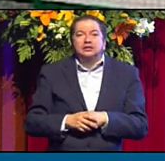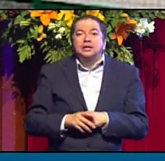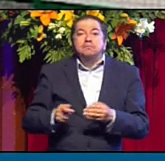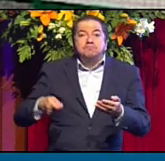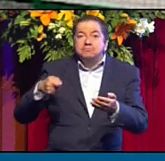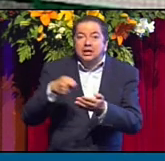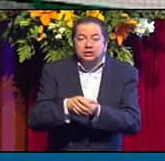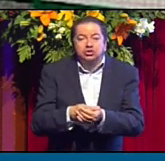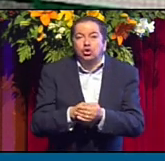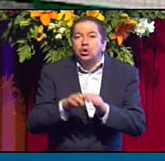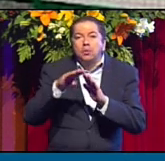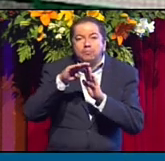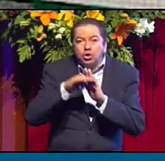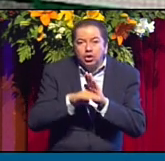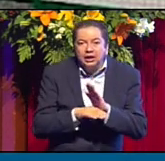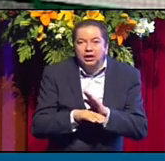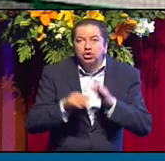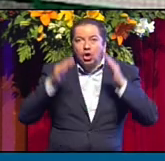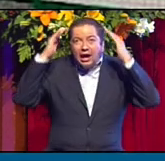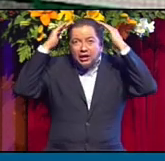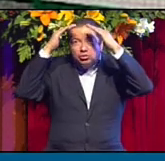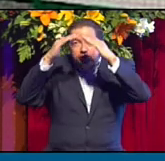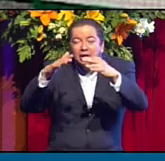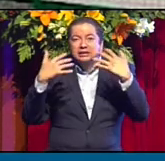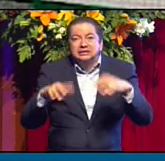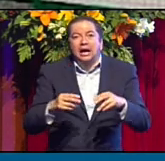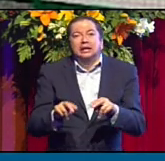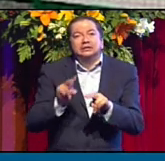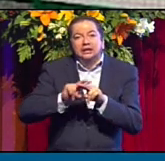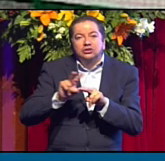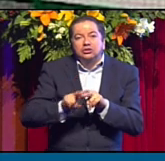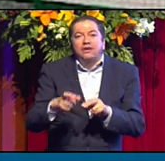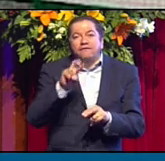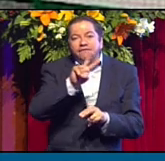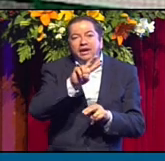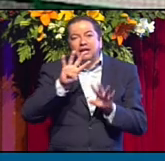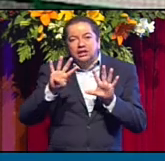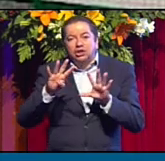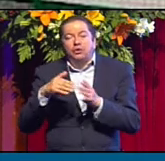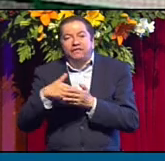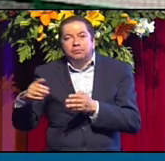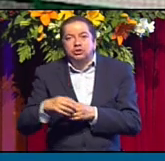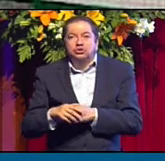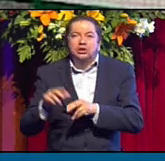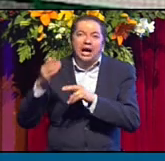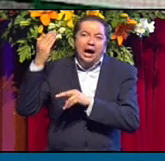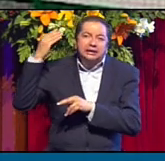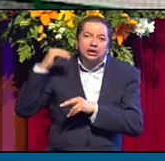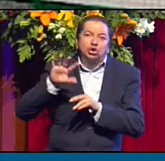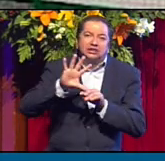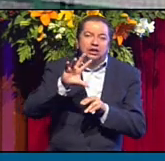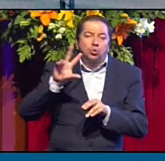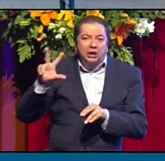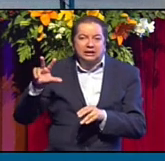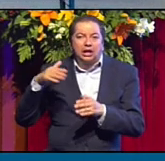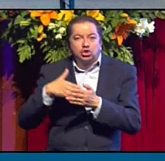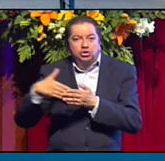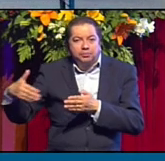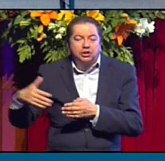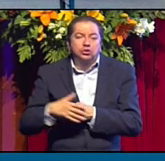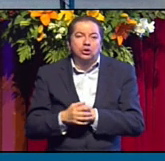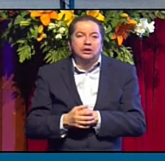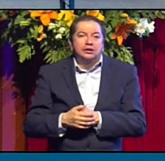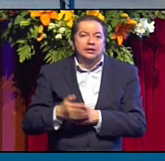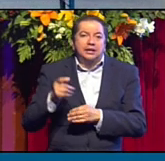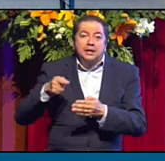de los proyectos y programas en el techado también es un hecho por 29 millones, la anterior por 58, que la inversión de proyectos